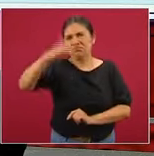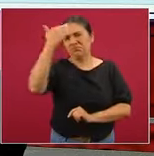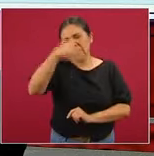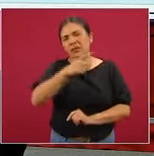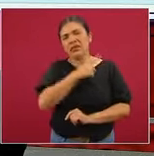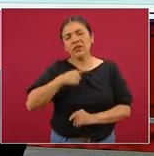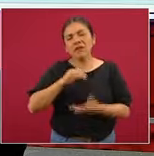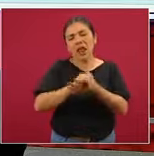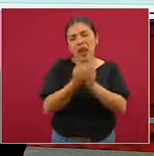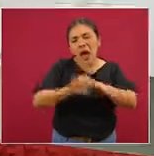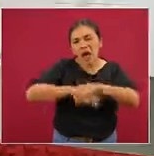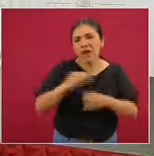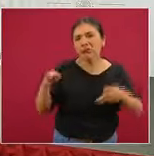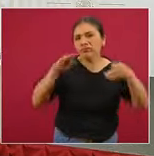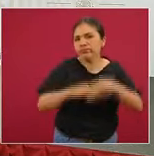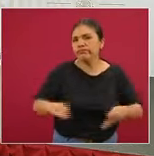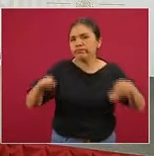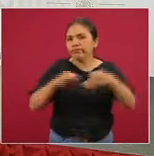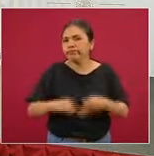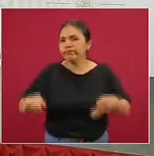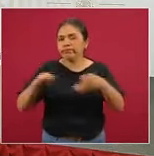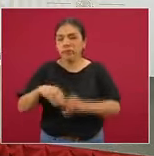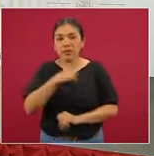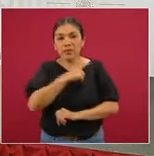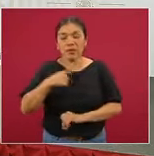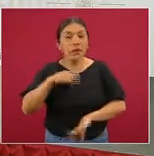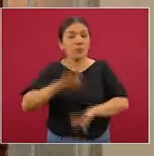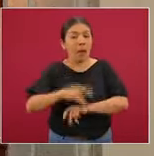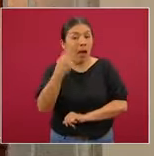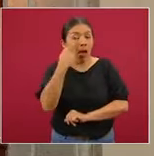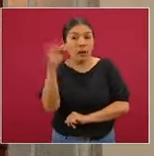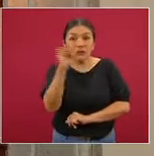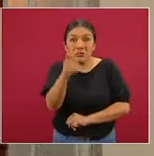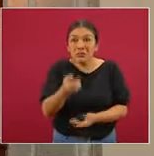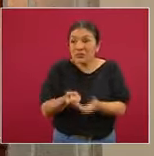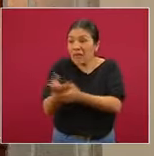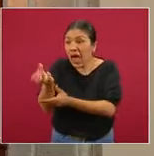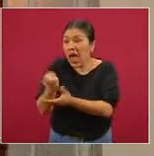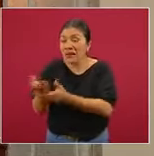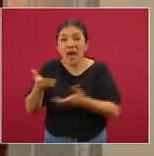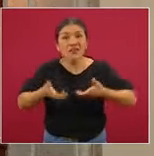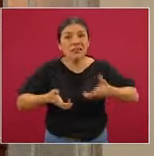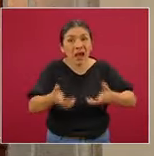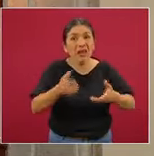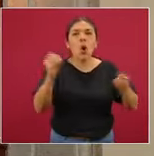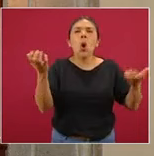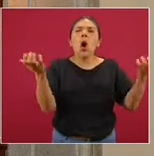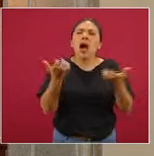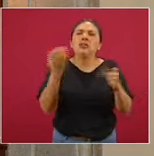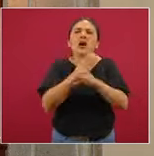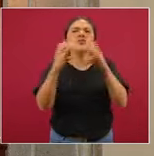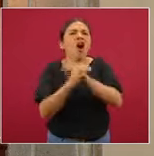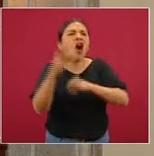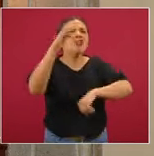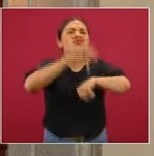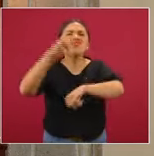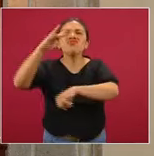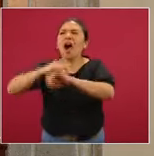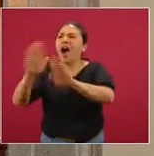ustedes, lavado de manos constante, frecuente, sobre todo si hemos andado en el espacio público o realizando actividades